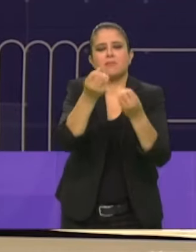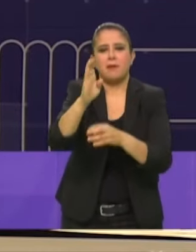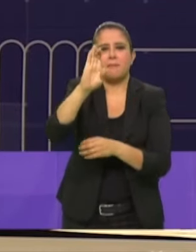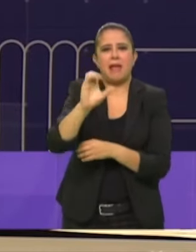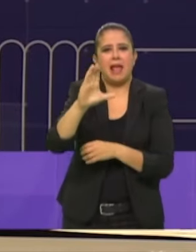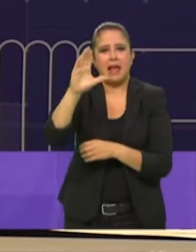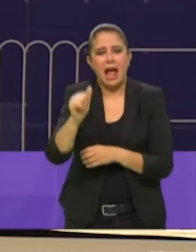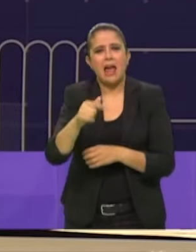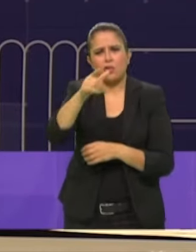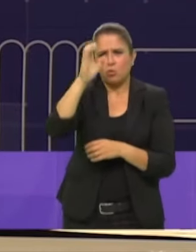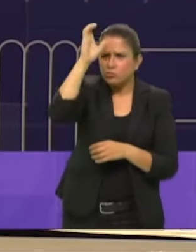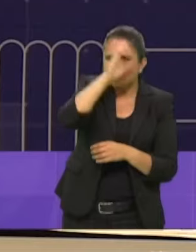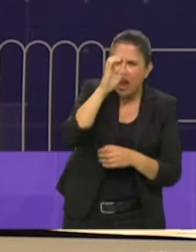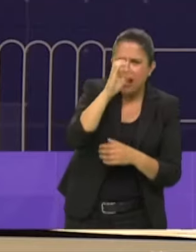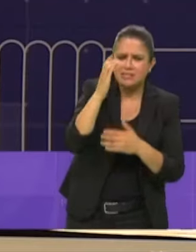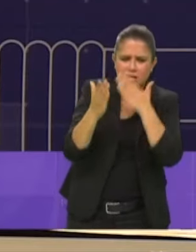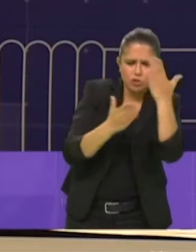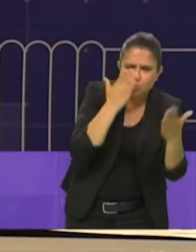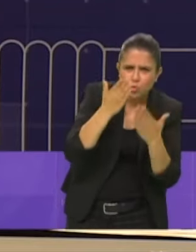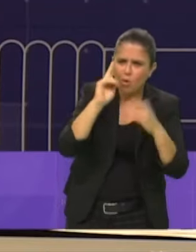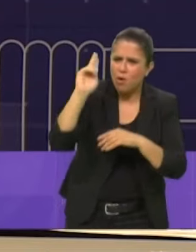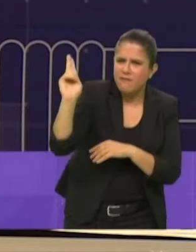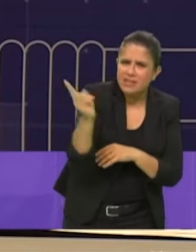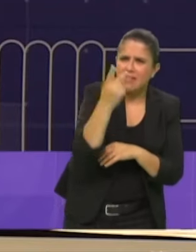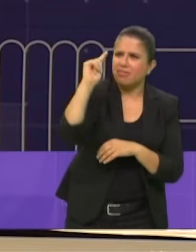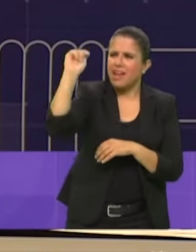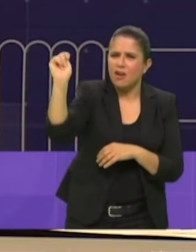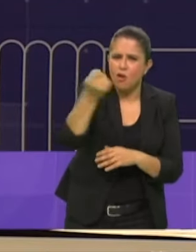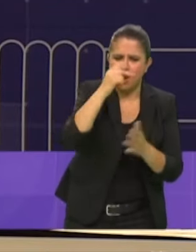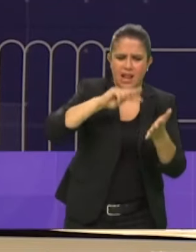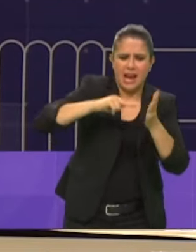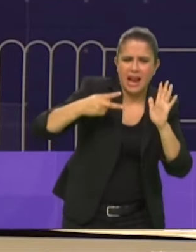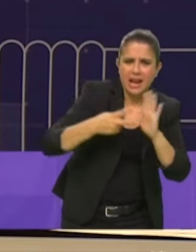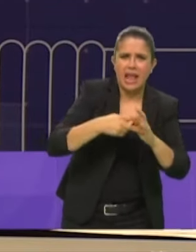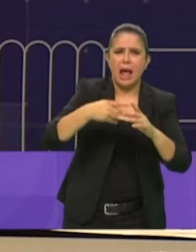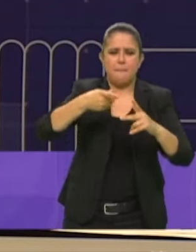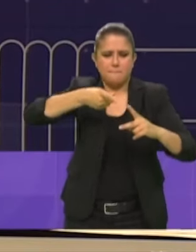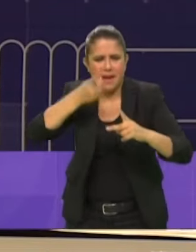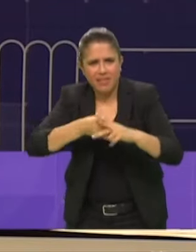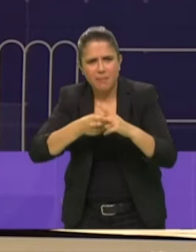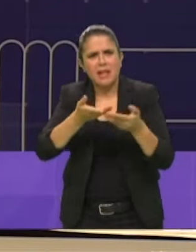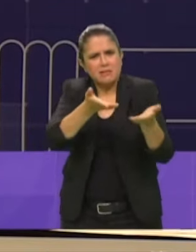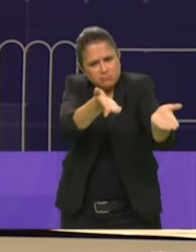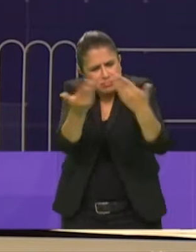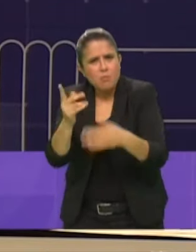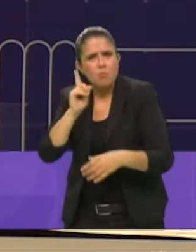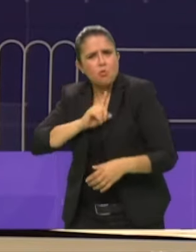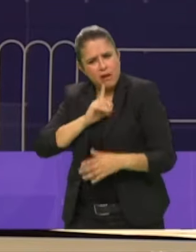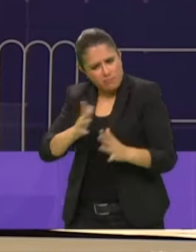estudien ciencias, tecnologías, ingenierías y matemáticas. Vamos a fondearles los proyectos a través de las